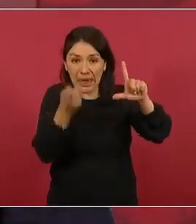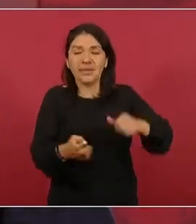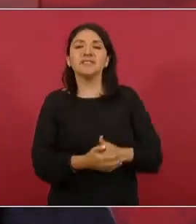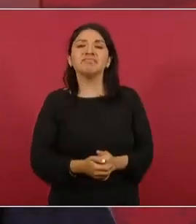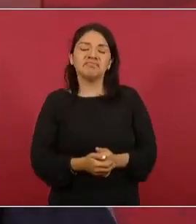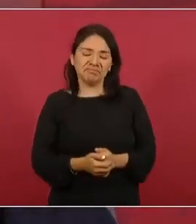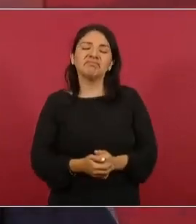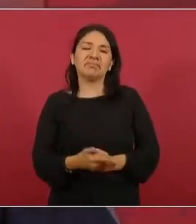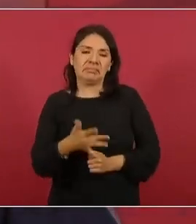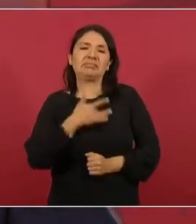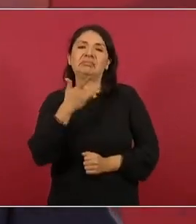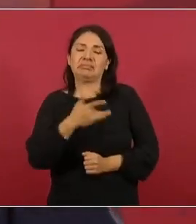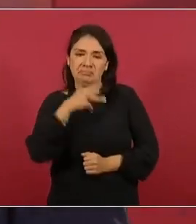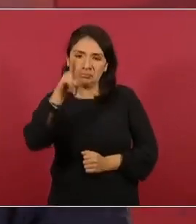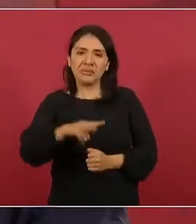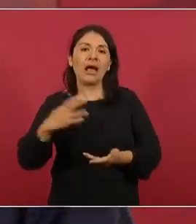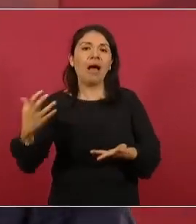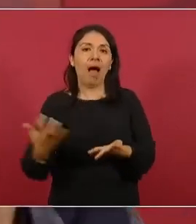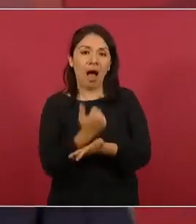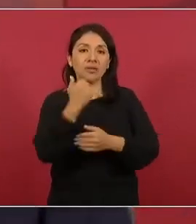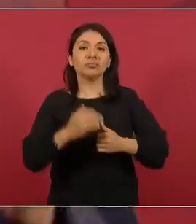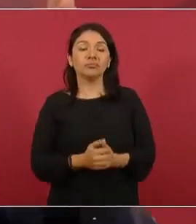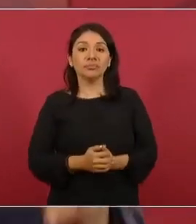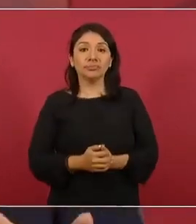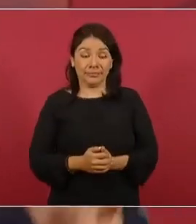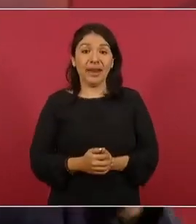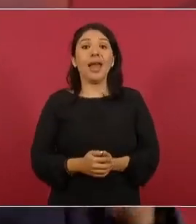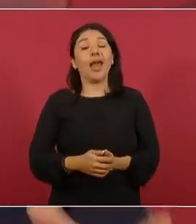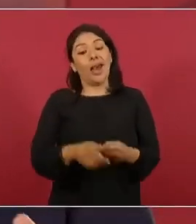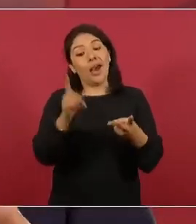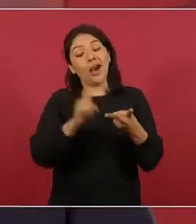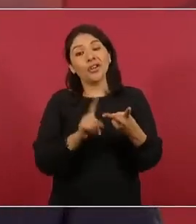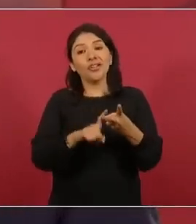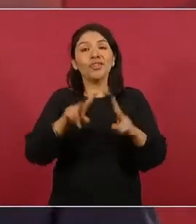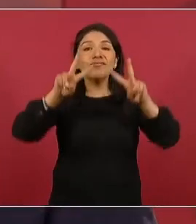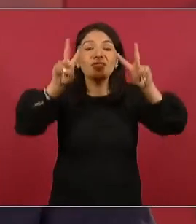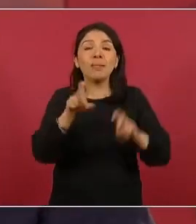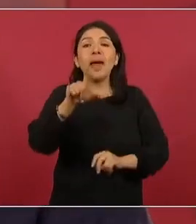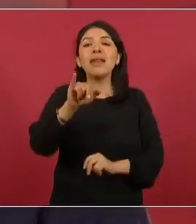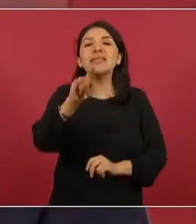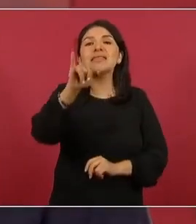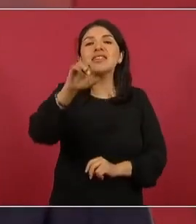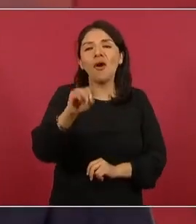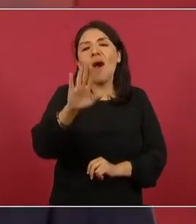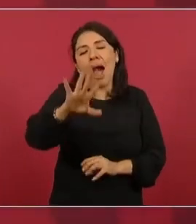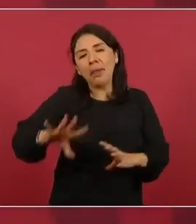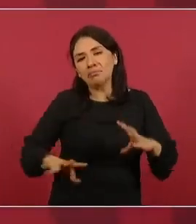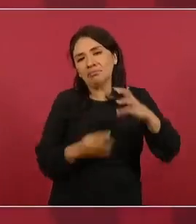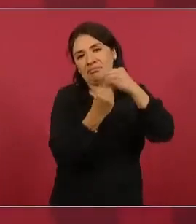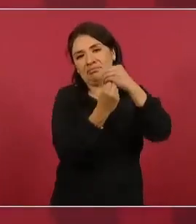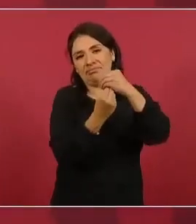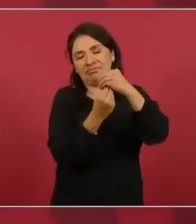triunfó. Y lo del litio ya fue un complemento,